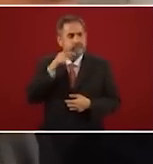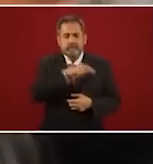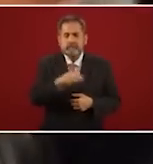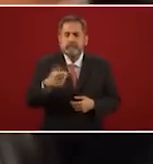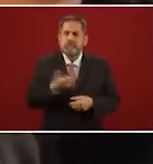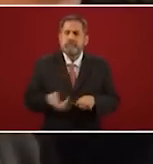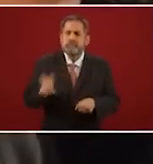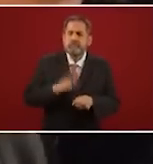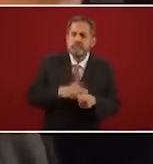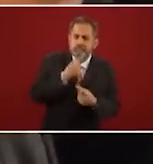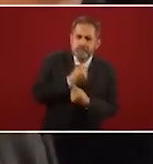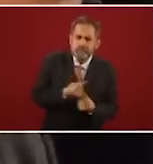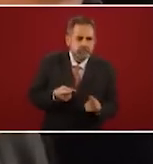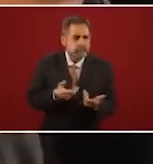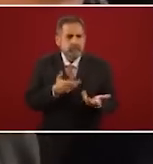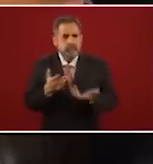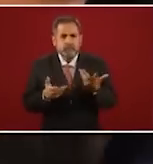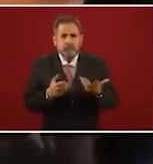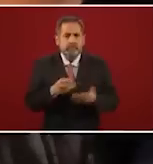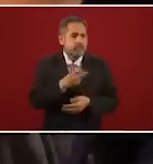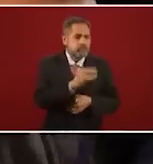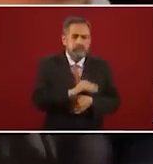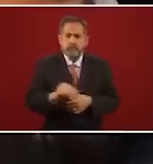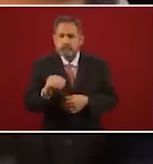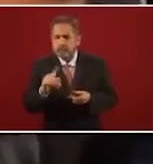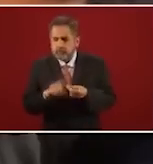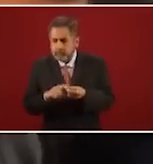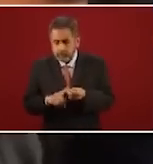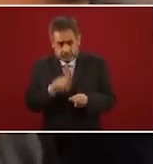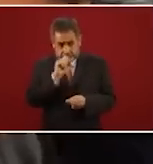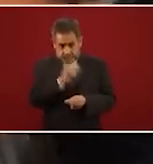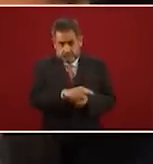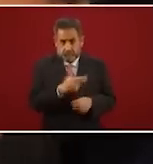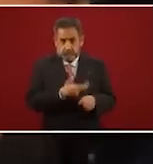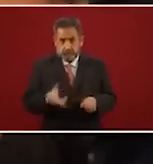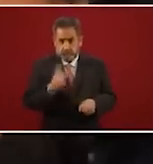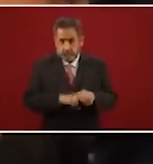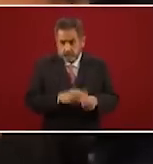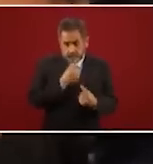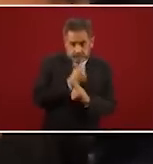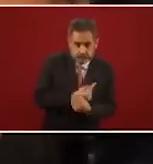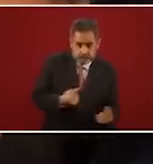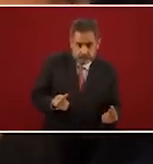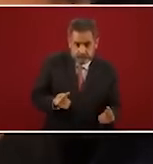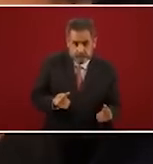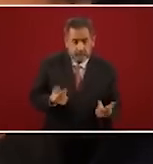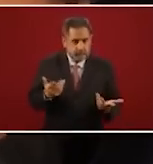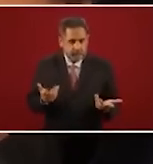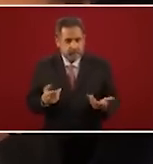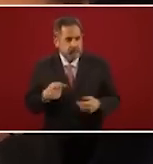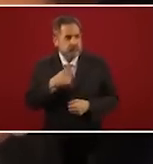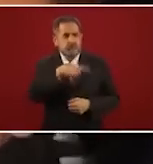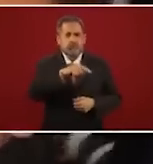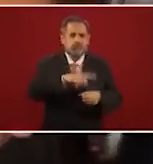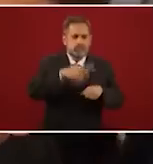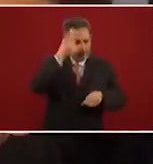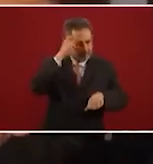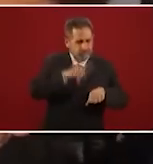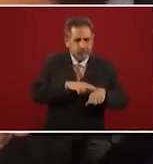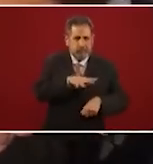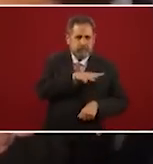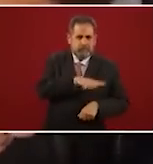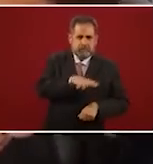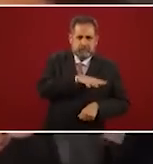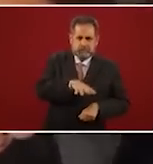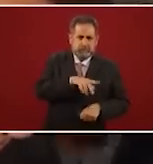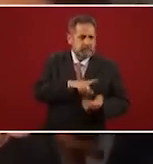infantil, ¿dónde van a recibir el medicamento? En el mismo infantil, a pesar de la que usted llama resistencia